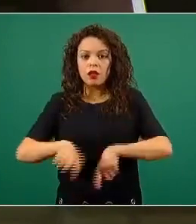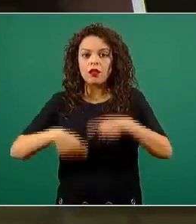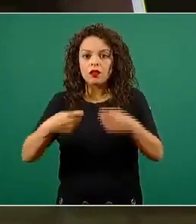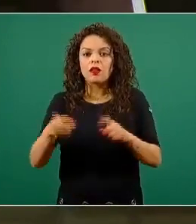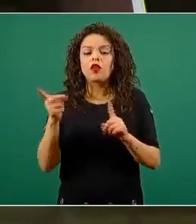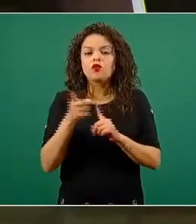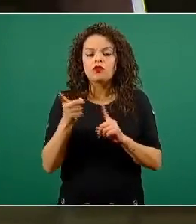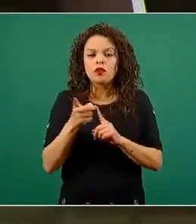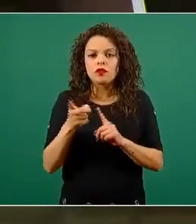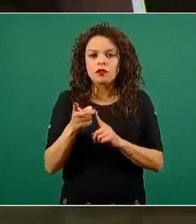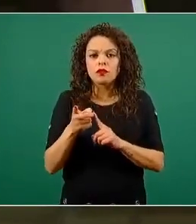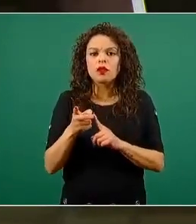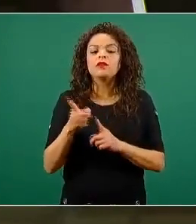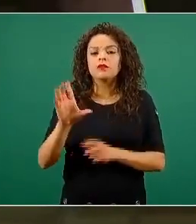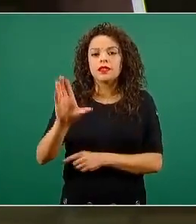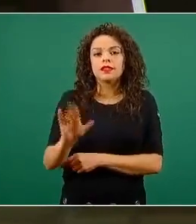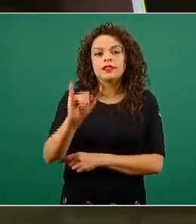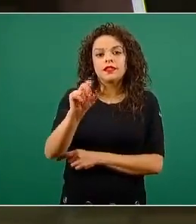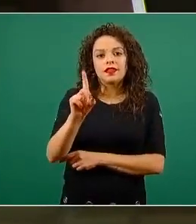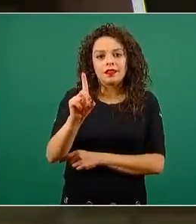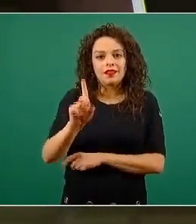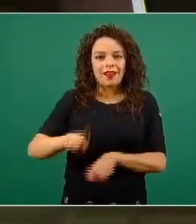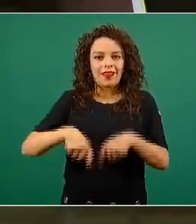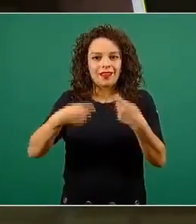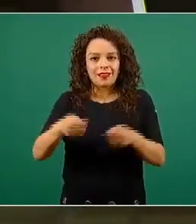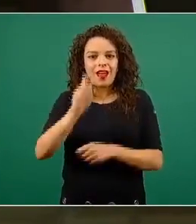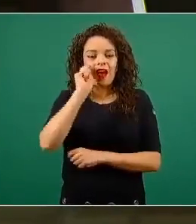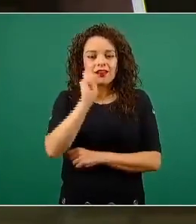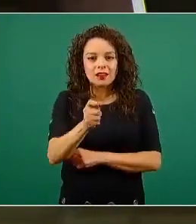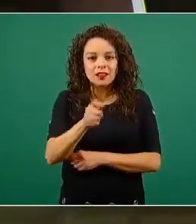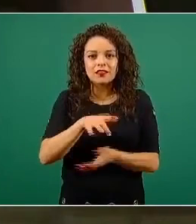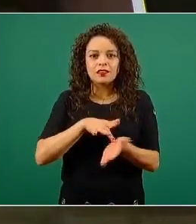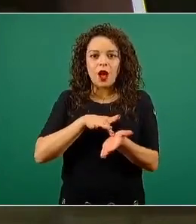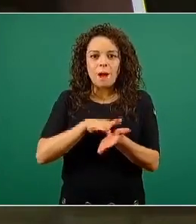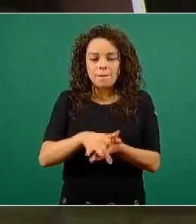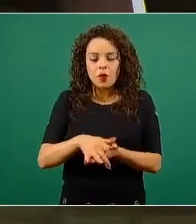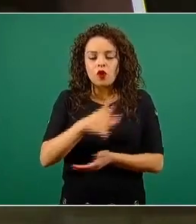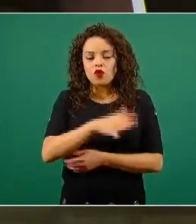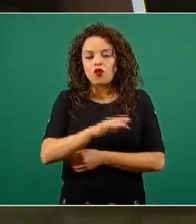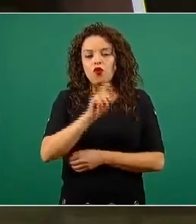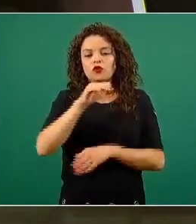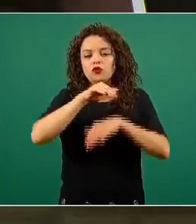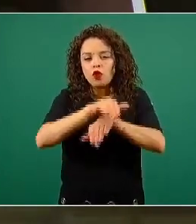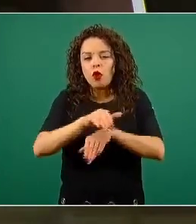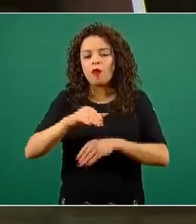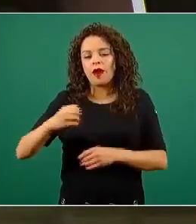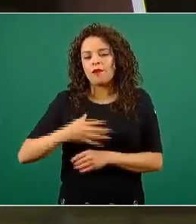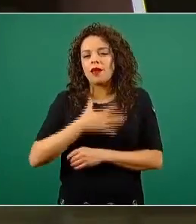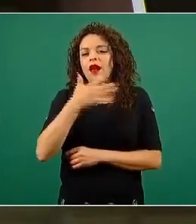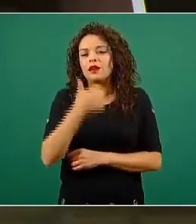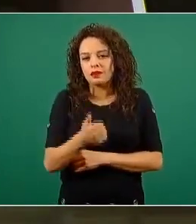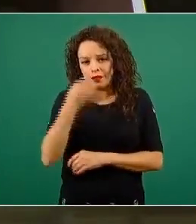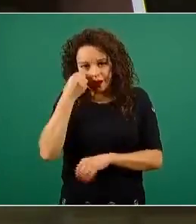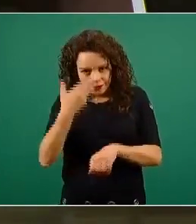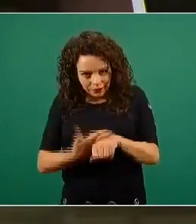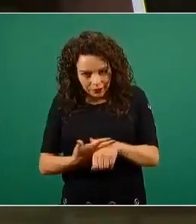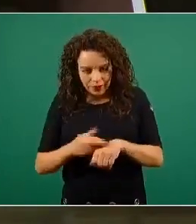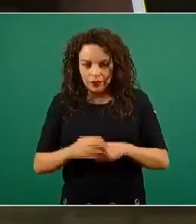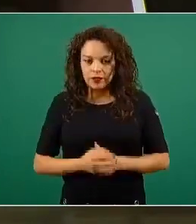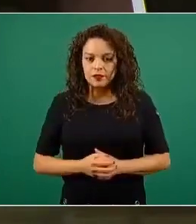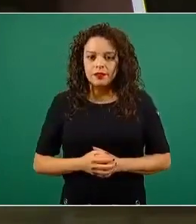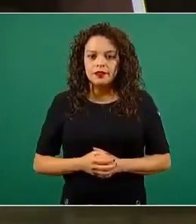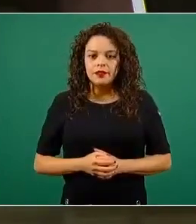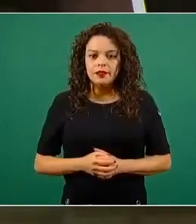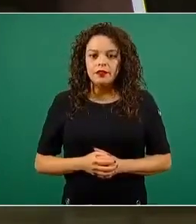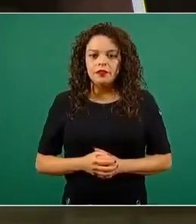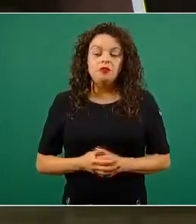donde se entregan también los apoyos sociales, los apoyos de la Secretaría del Bienestar. Entonces, ¿cómo? Digo, a lo mejor no